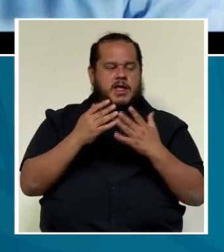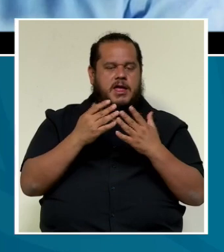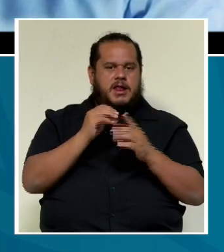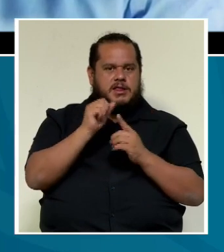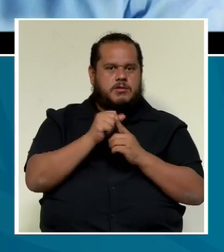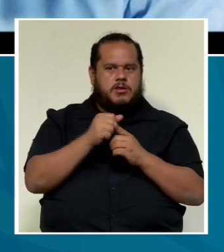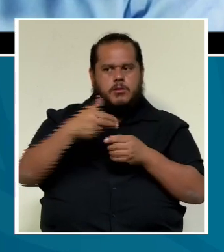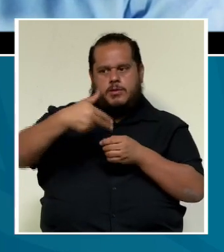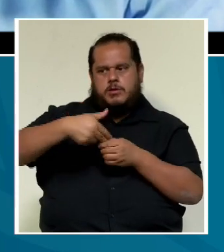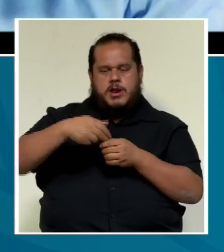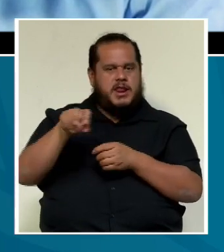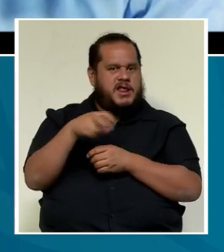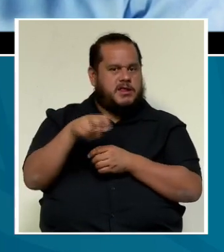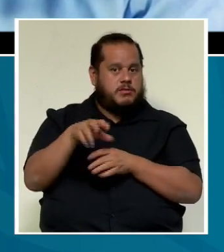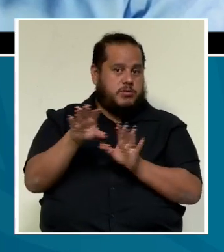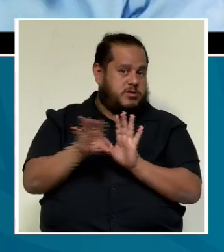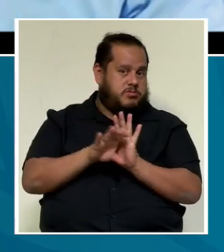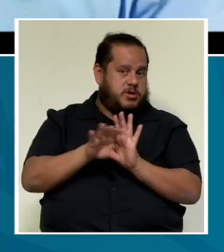transporte, por ejemplo.